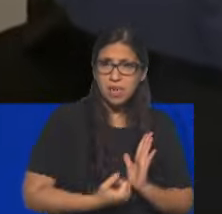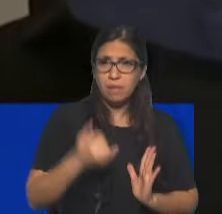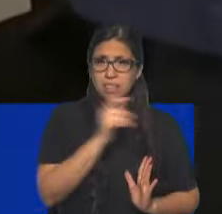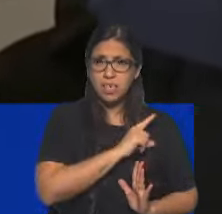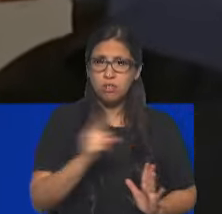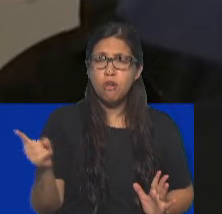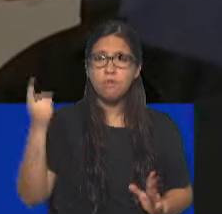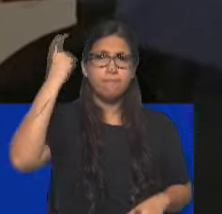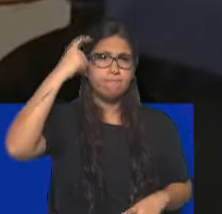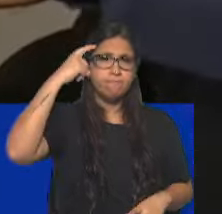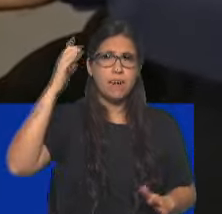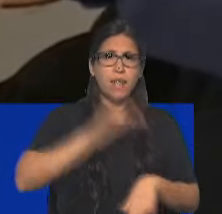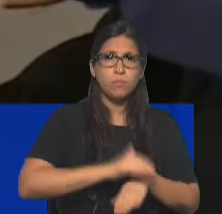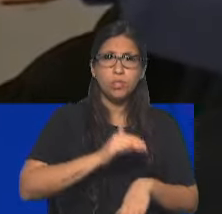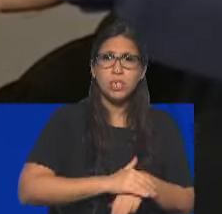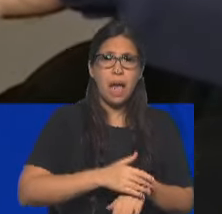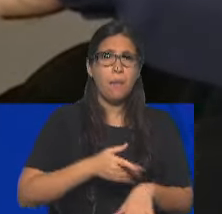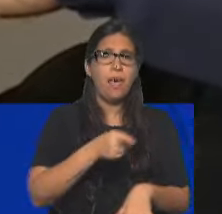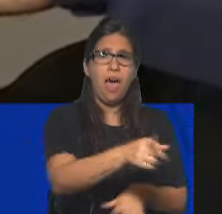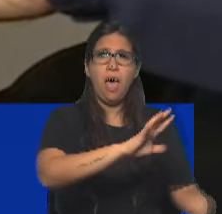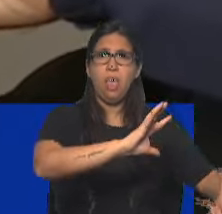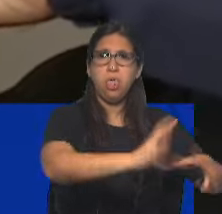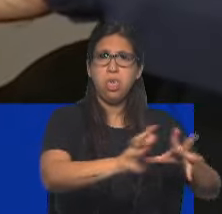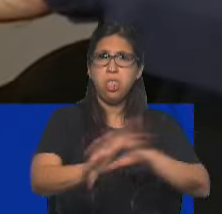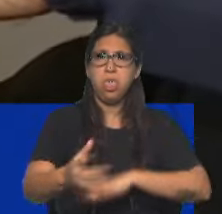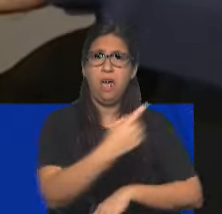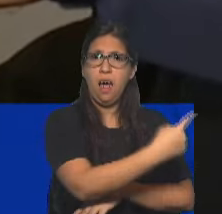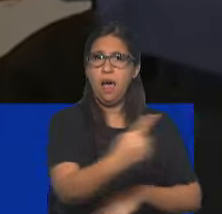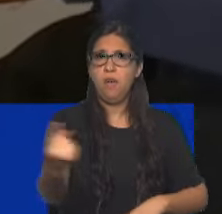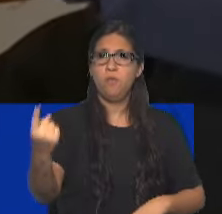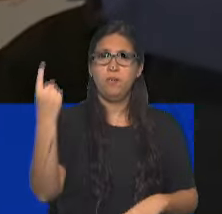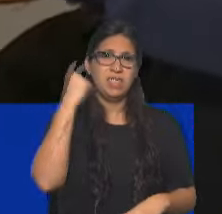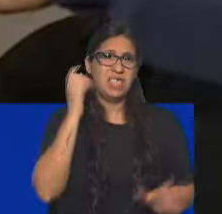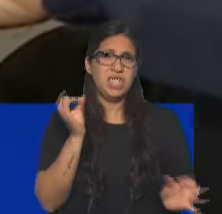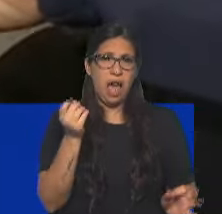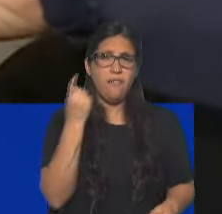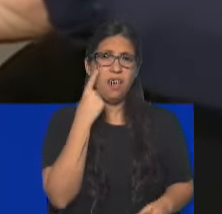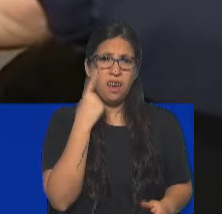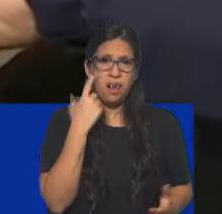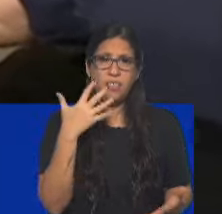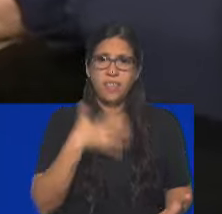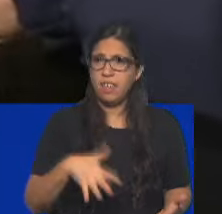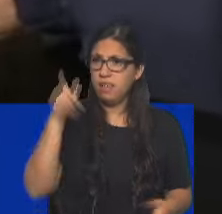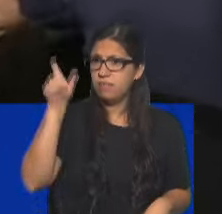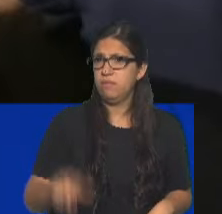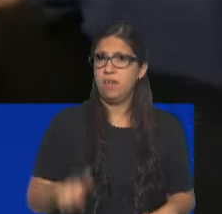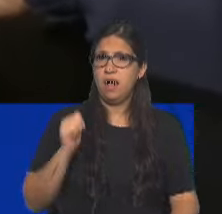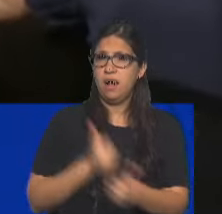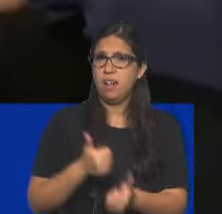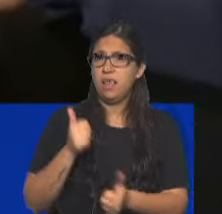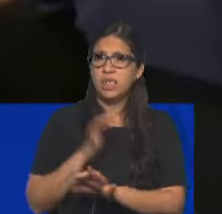cómo evalúa su responsabilidad sobre el daño causado, las cuestiones elementales que hacen a ver cómo está un pedófilo hoy. Bueno, se